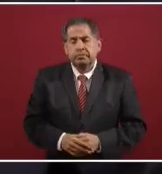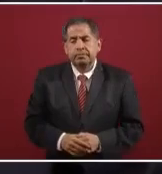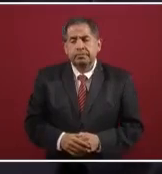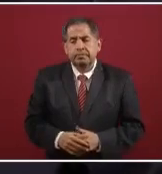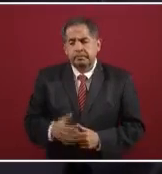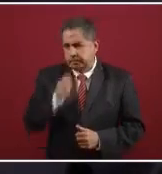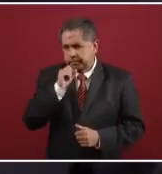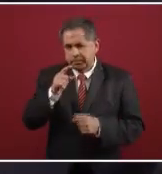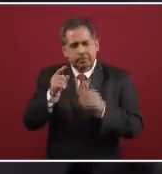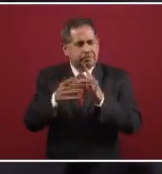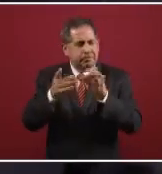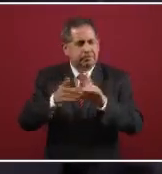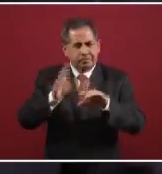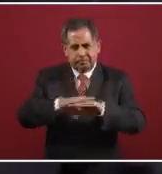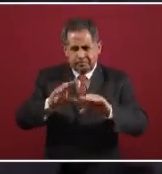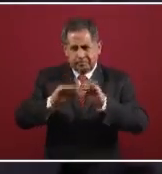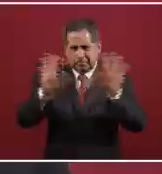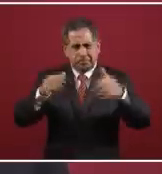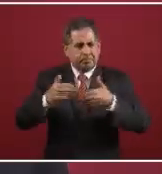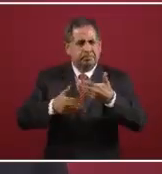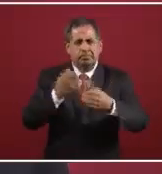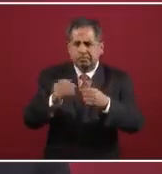Y así se aclara más.